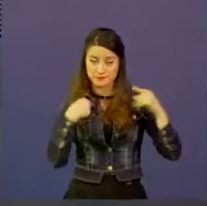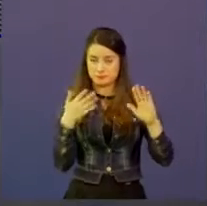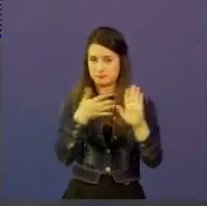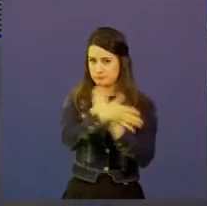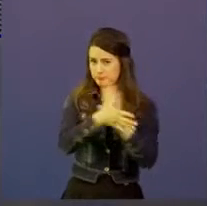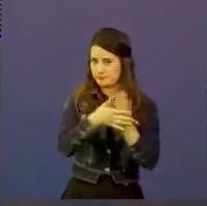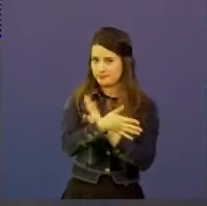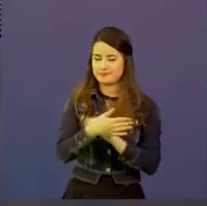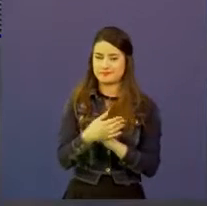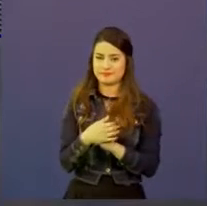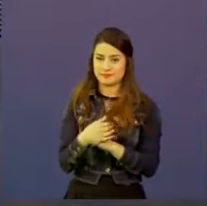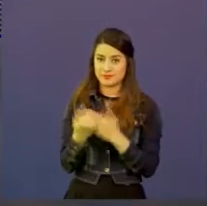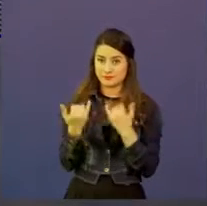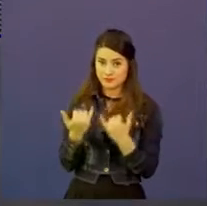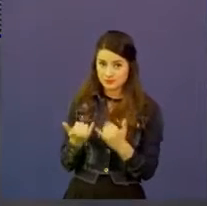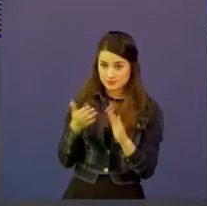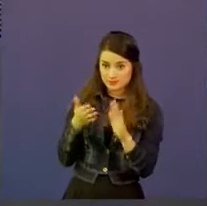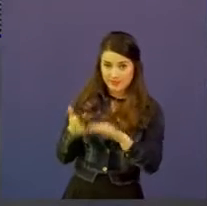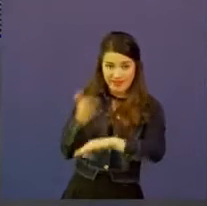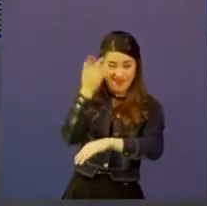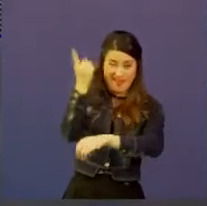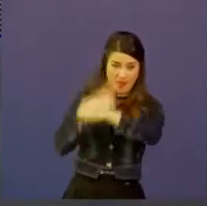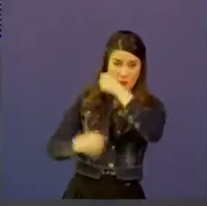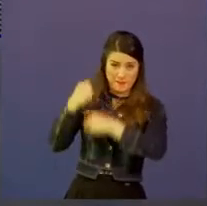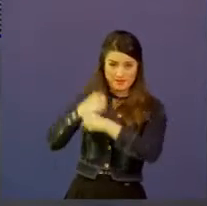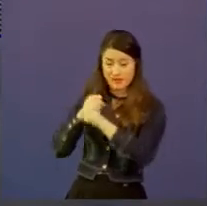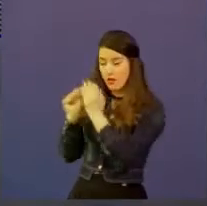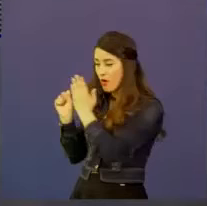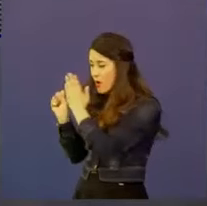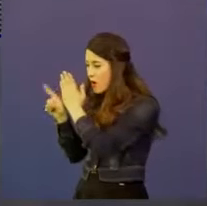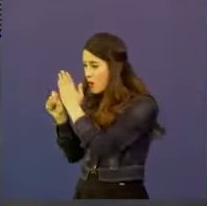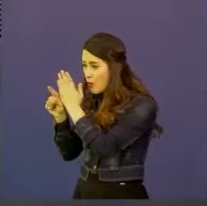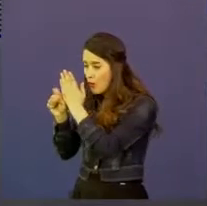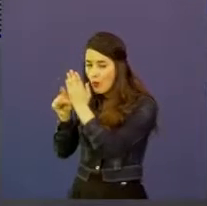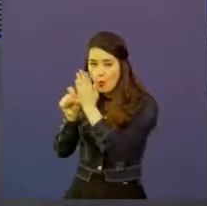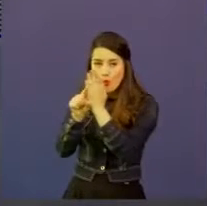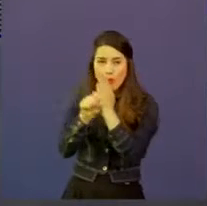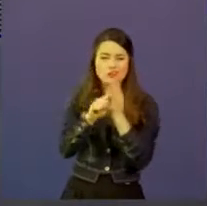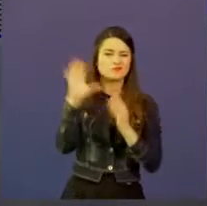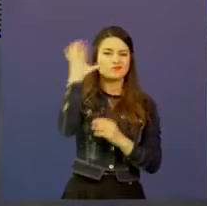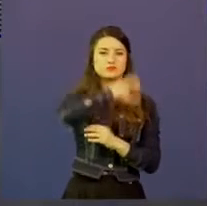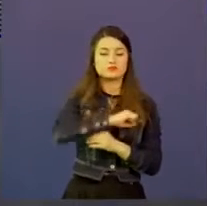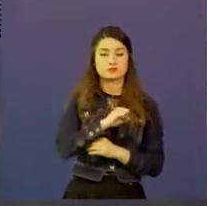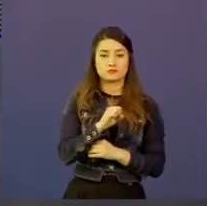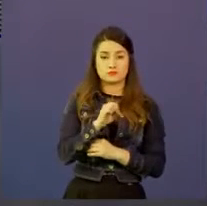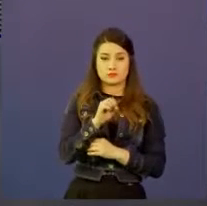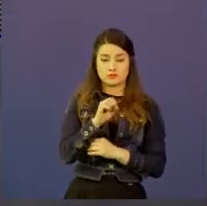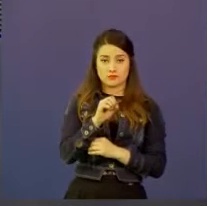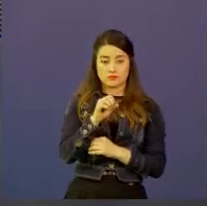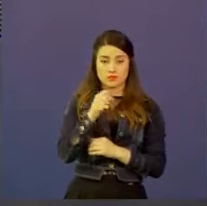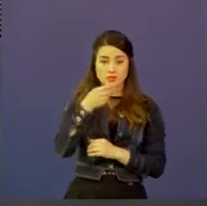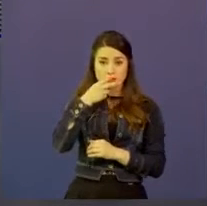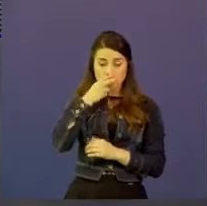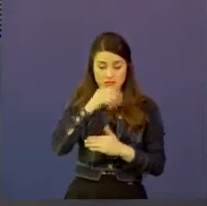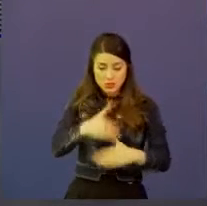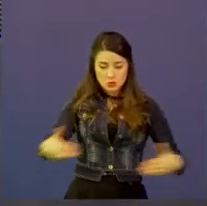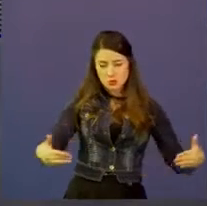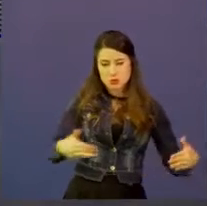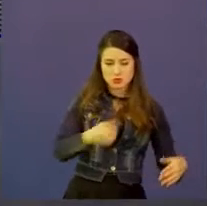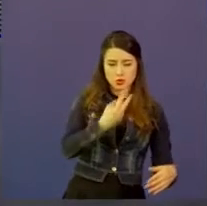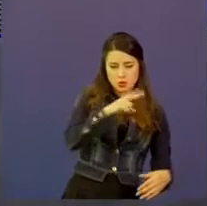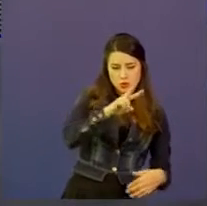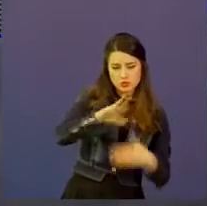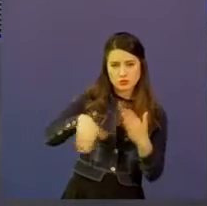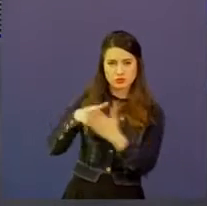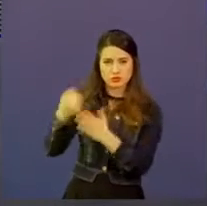de esta encuesta de cultura digital que realizamos el año pasado, y nos contaron que el 75% de los menores entre los 12 y los